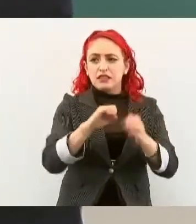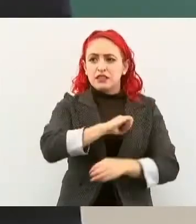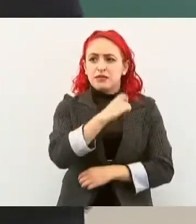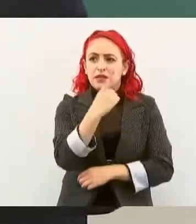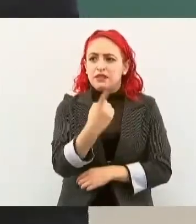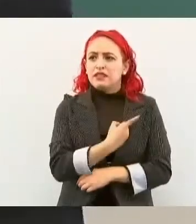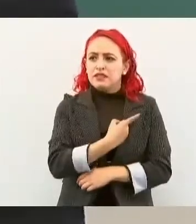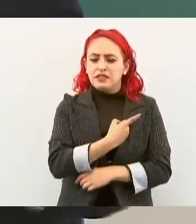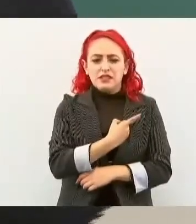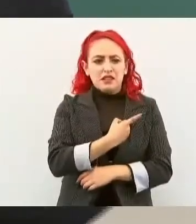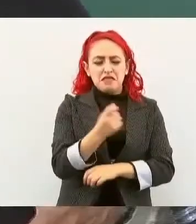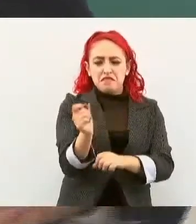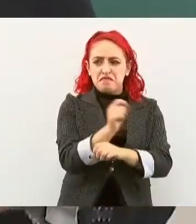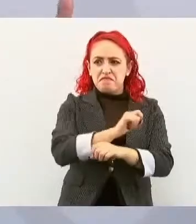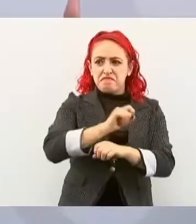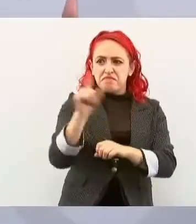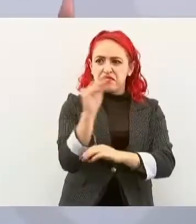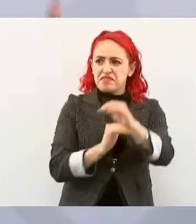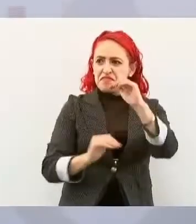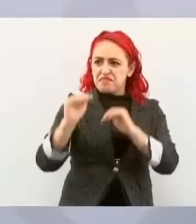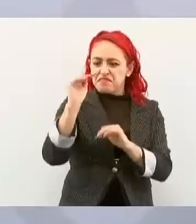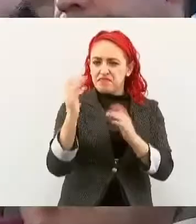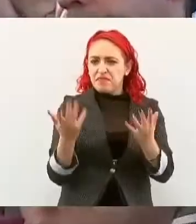salud de primera.